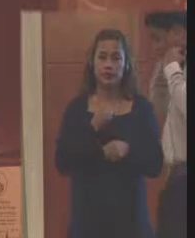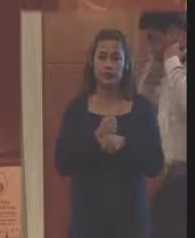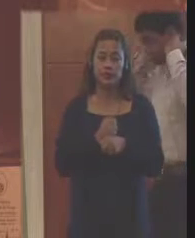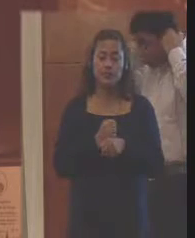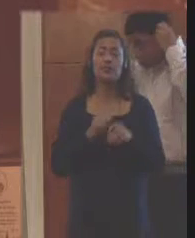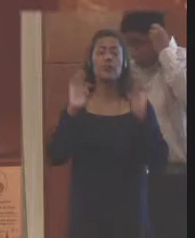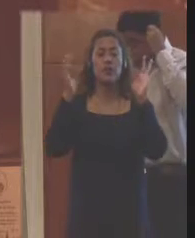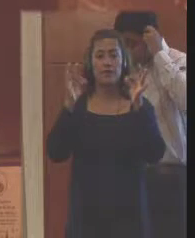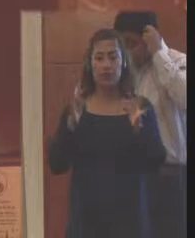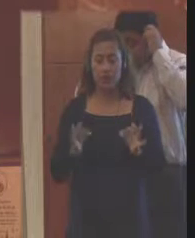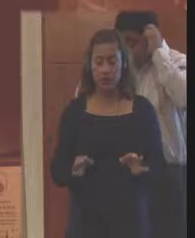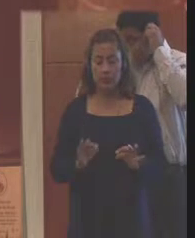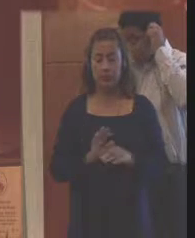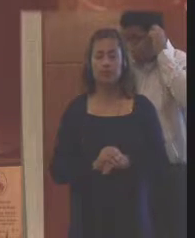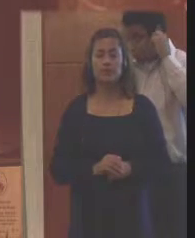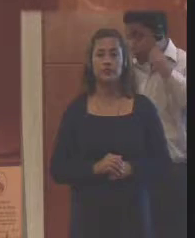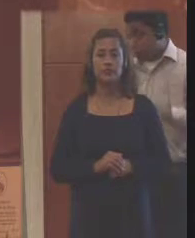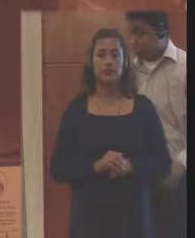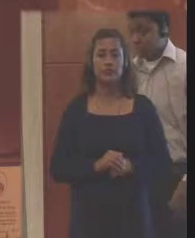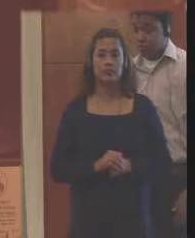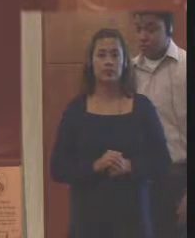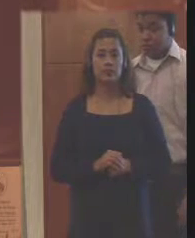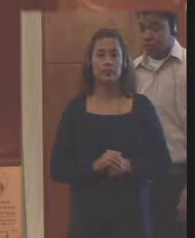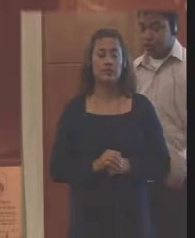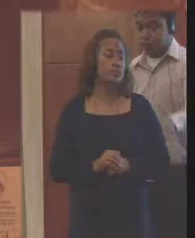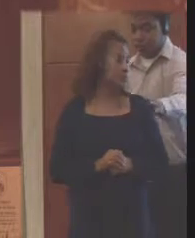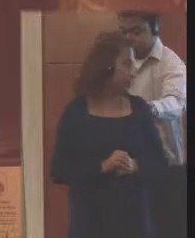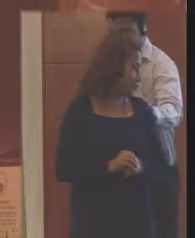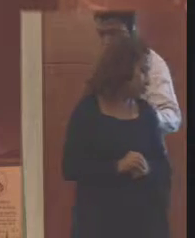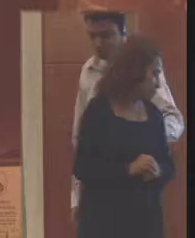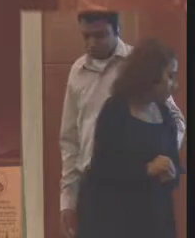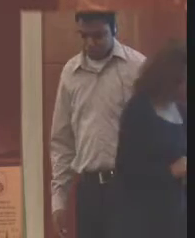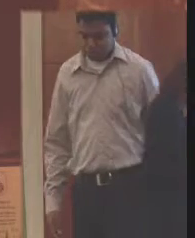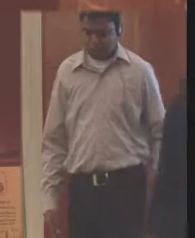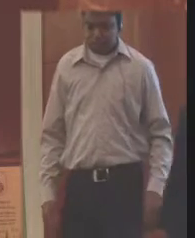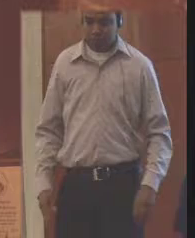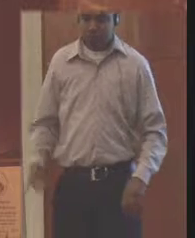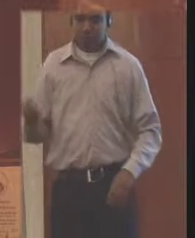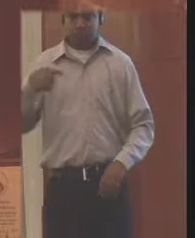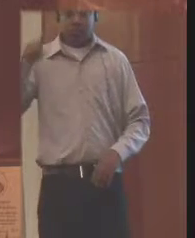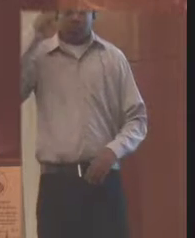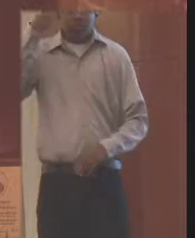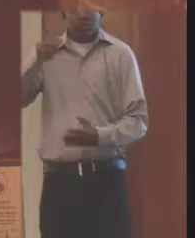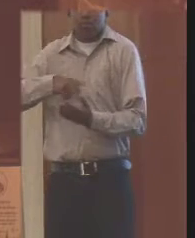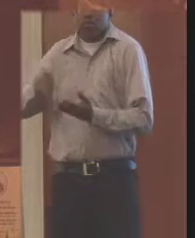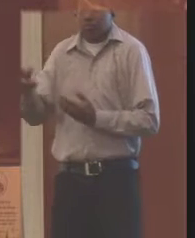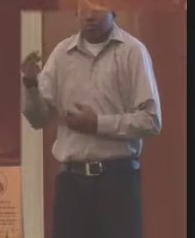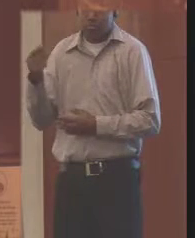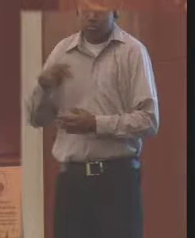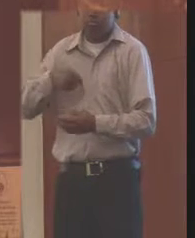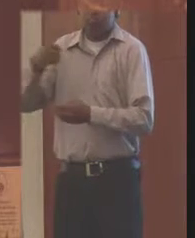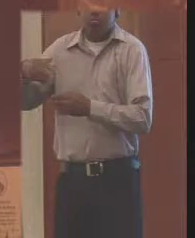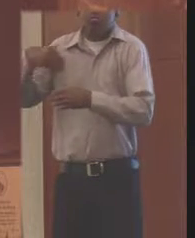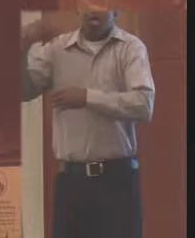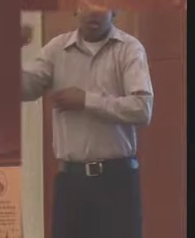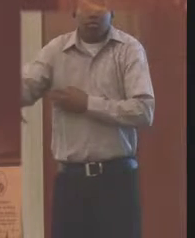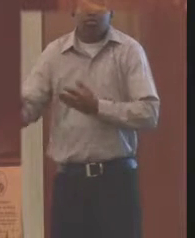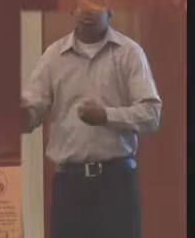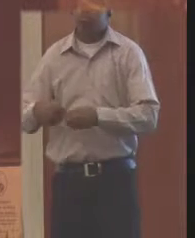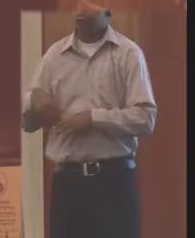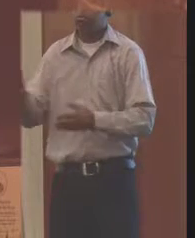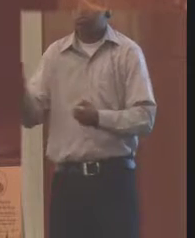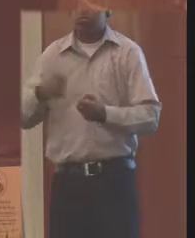Y el gobierno paga una prima adelantada y en el momento que ocurre el evento reciben el valor